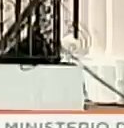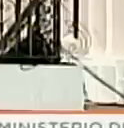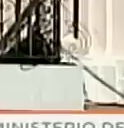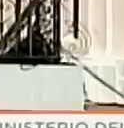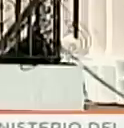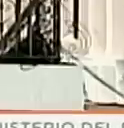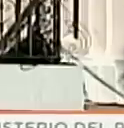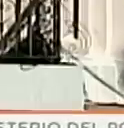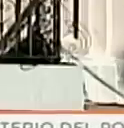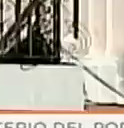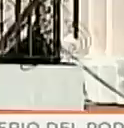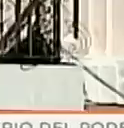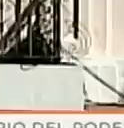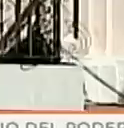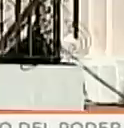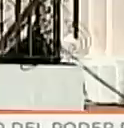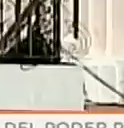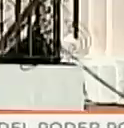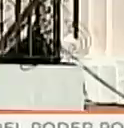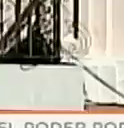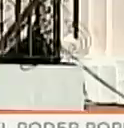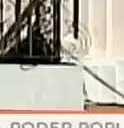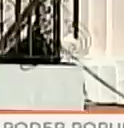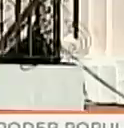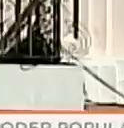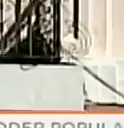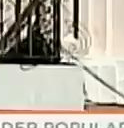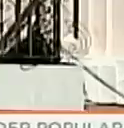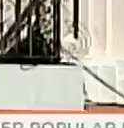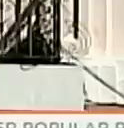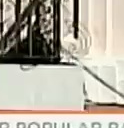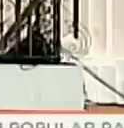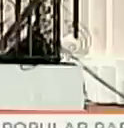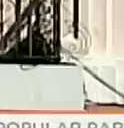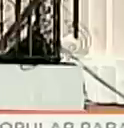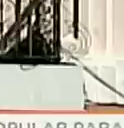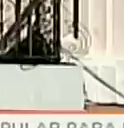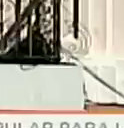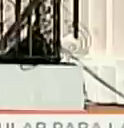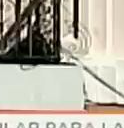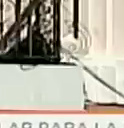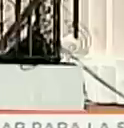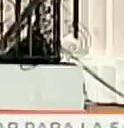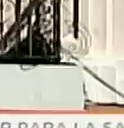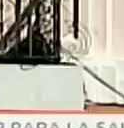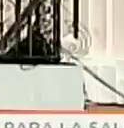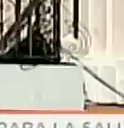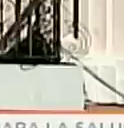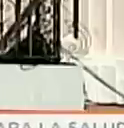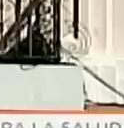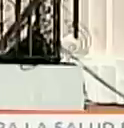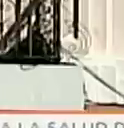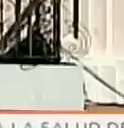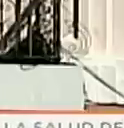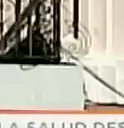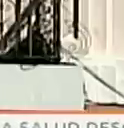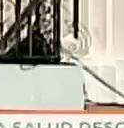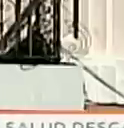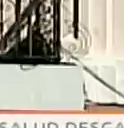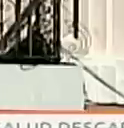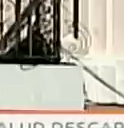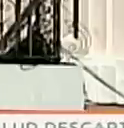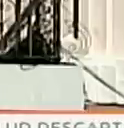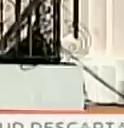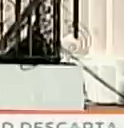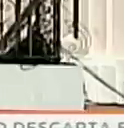Les prometo que levantaremos la bandera de la vida y derrotaremos a la oscuridad y a la